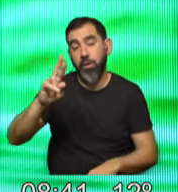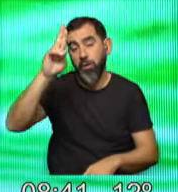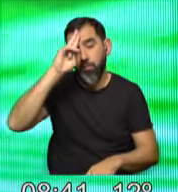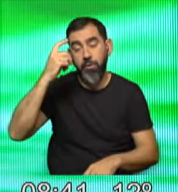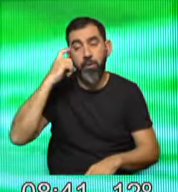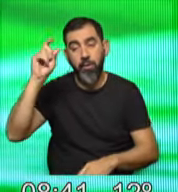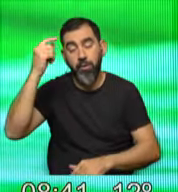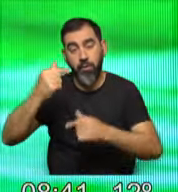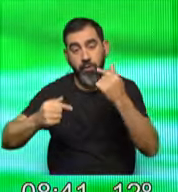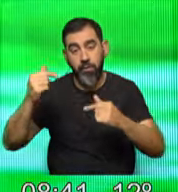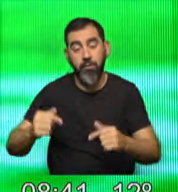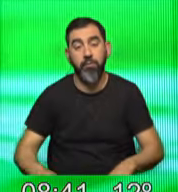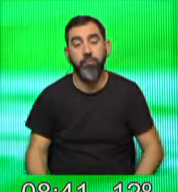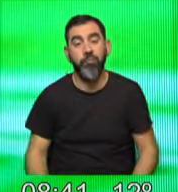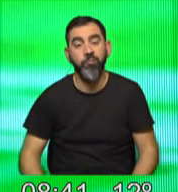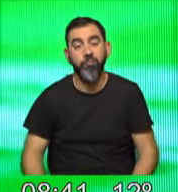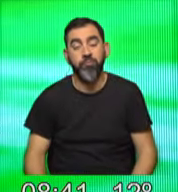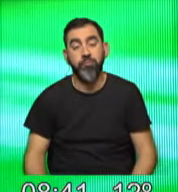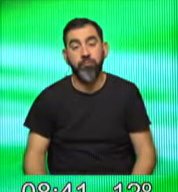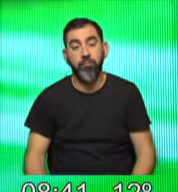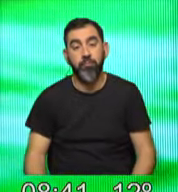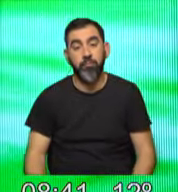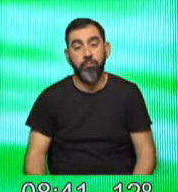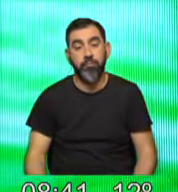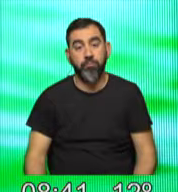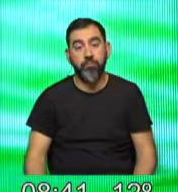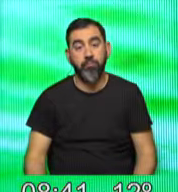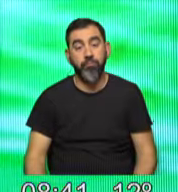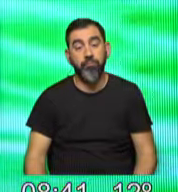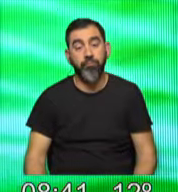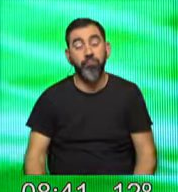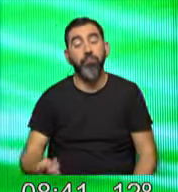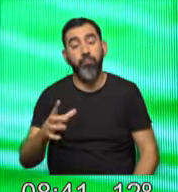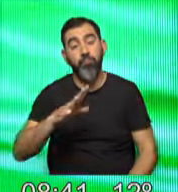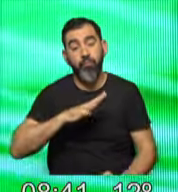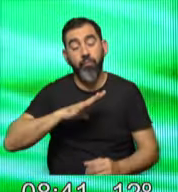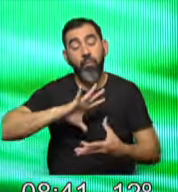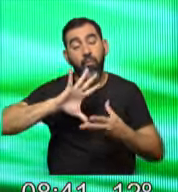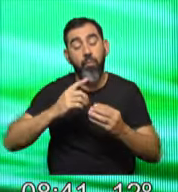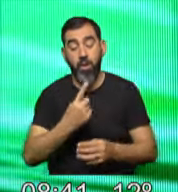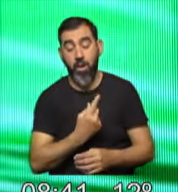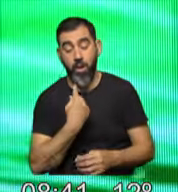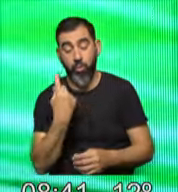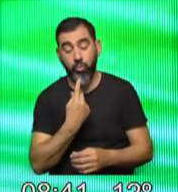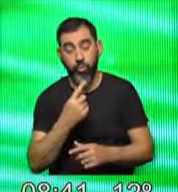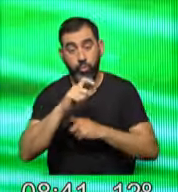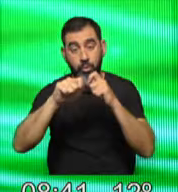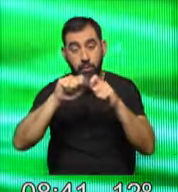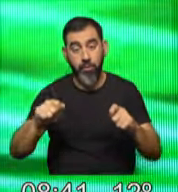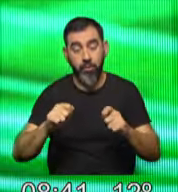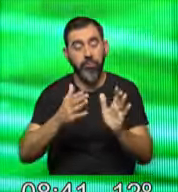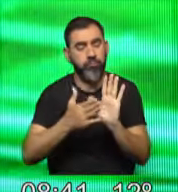de todas las ideas pero aquí hay un camino digamos autónomo que además queda absolutamente